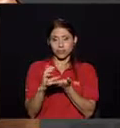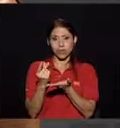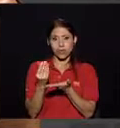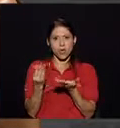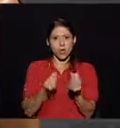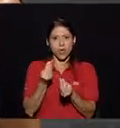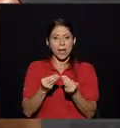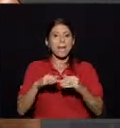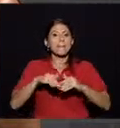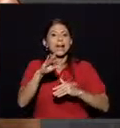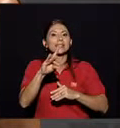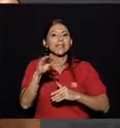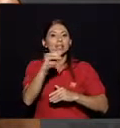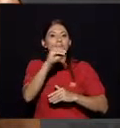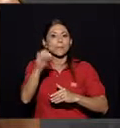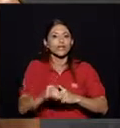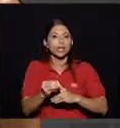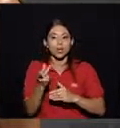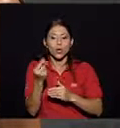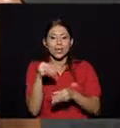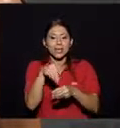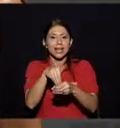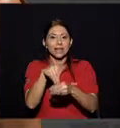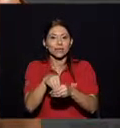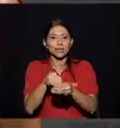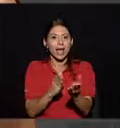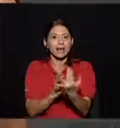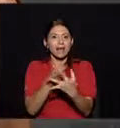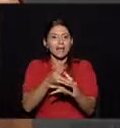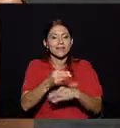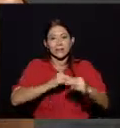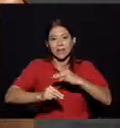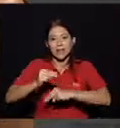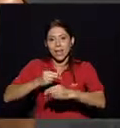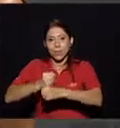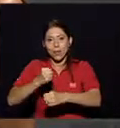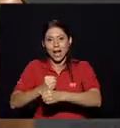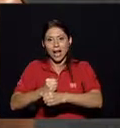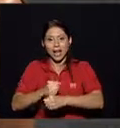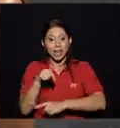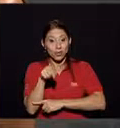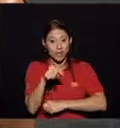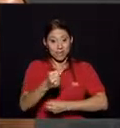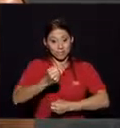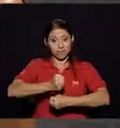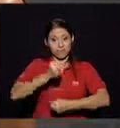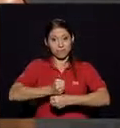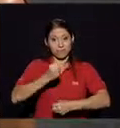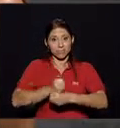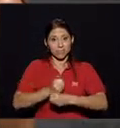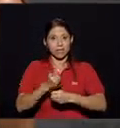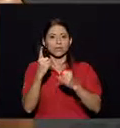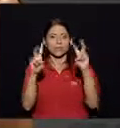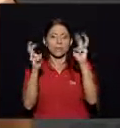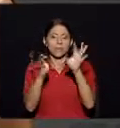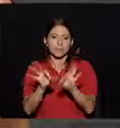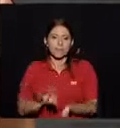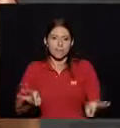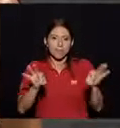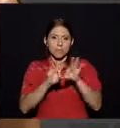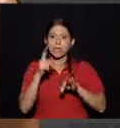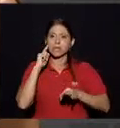hogares obtienen ingresos a través del mercado laboral y ahí es donde el mercado de trabajo se vuelve en un factor relevante en todo, digamos, el